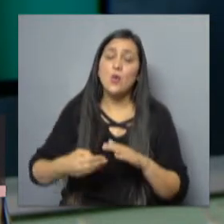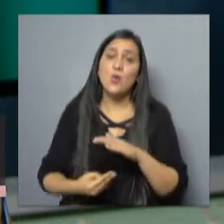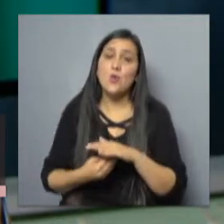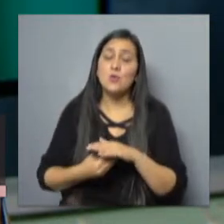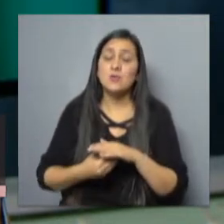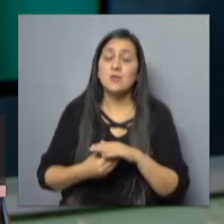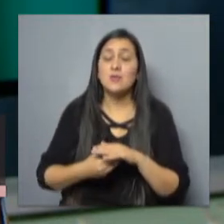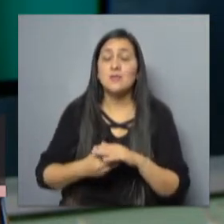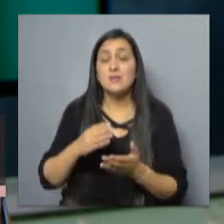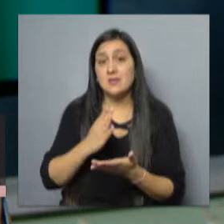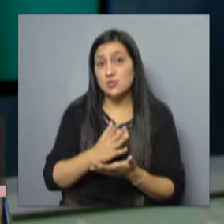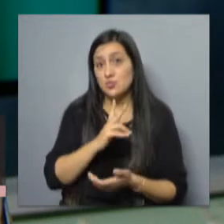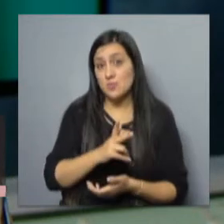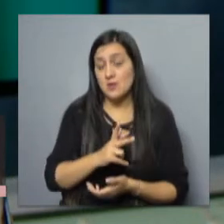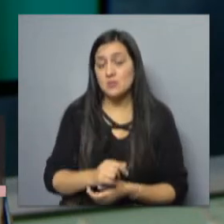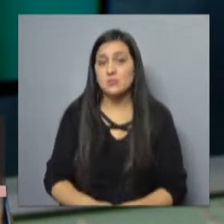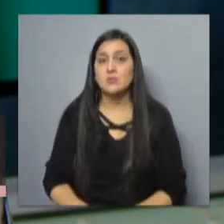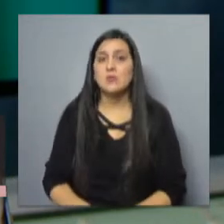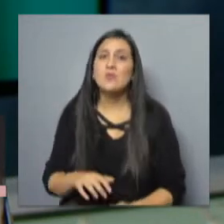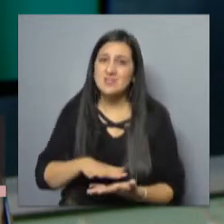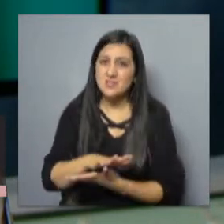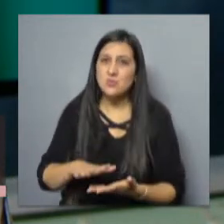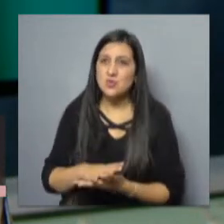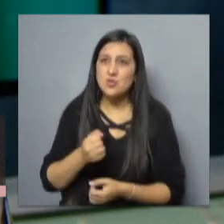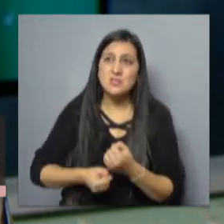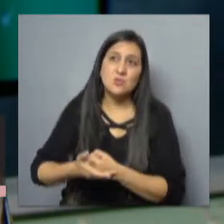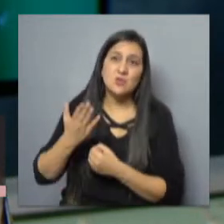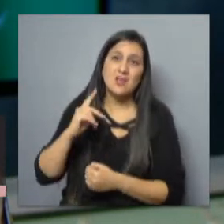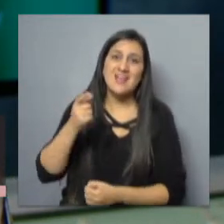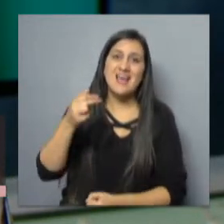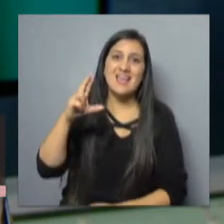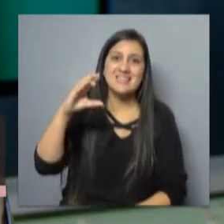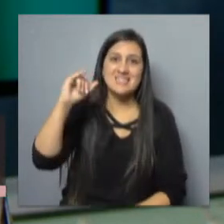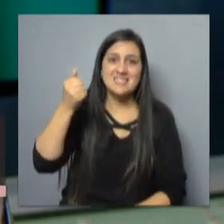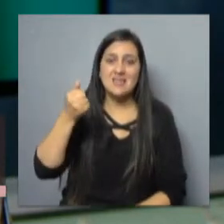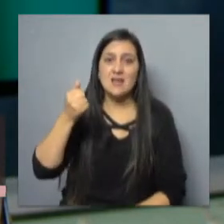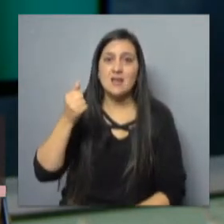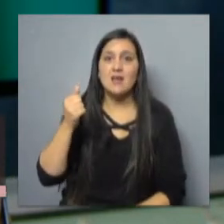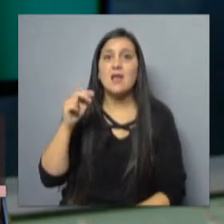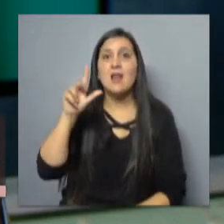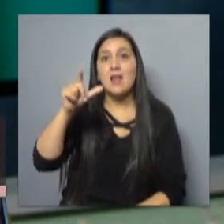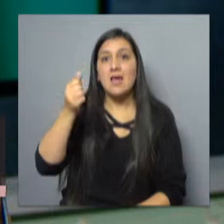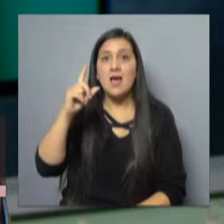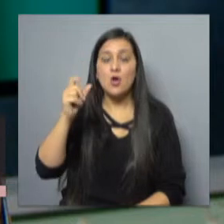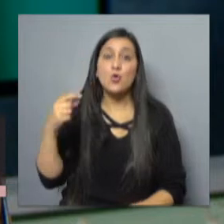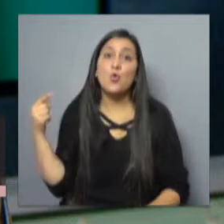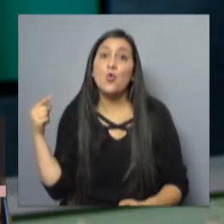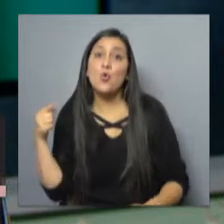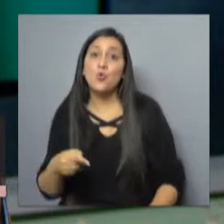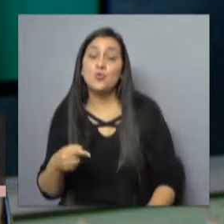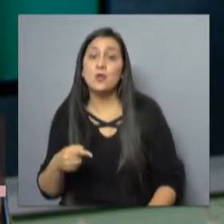en un caso muy famoso hace unos años de garcía garcía lago contra perú que dice